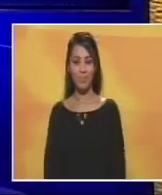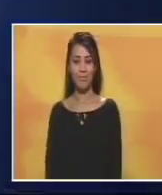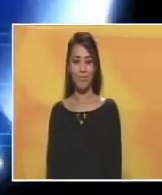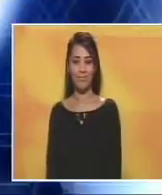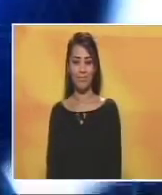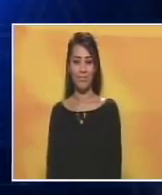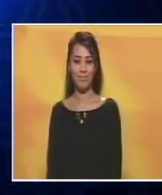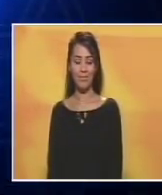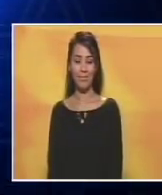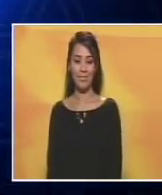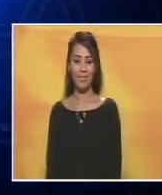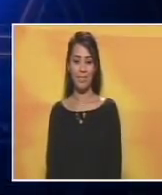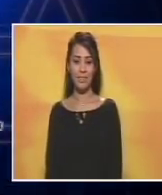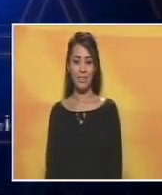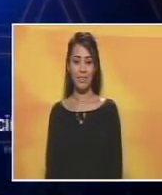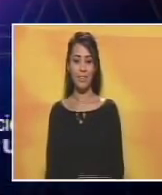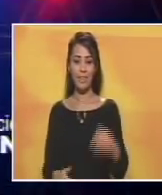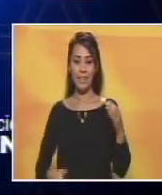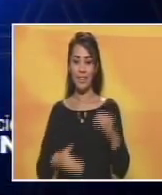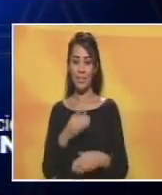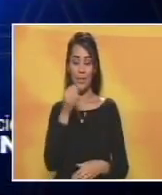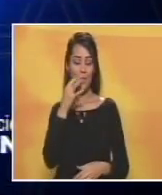todos.